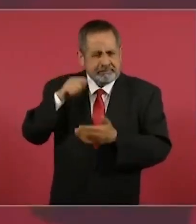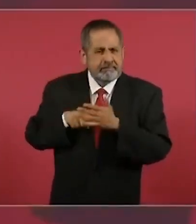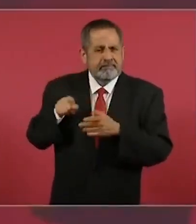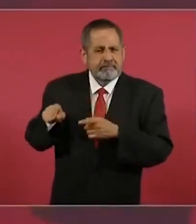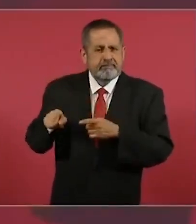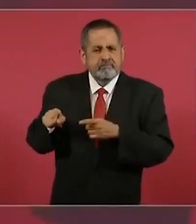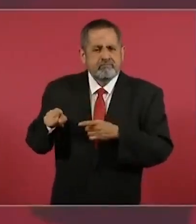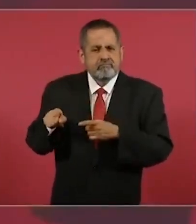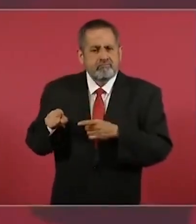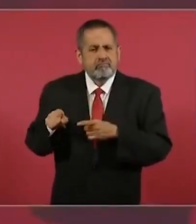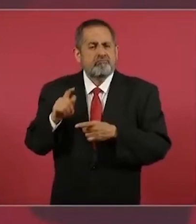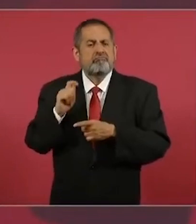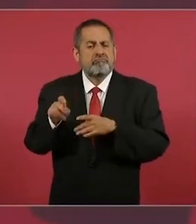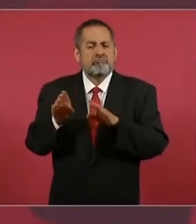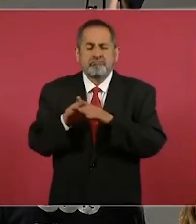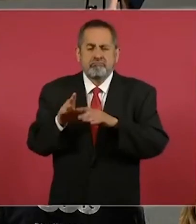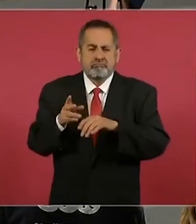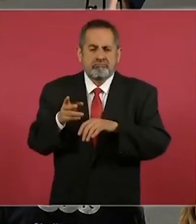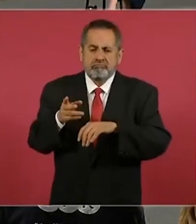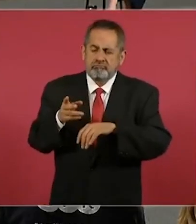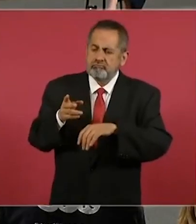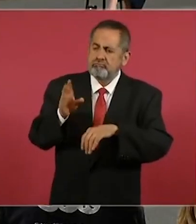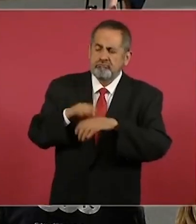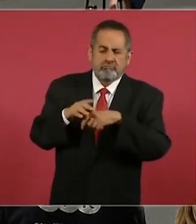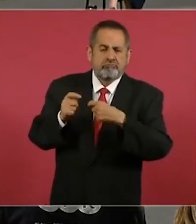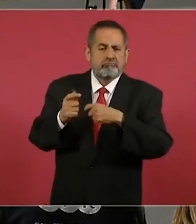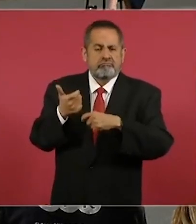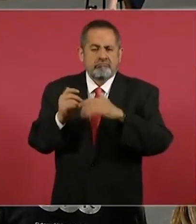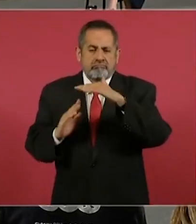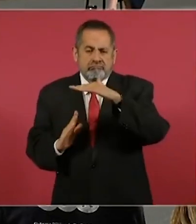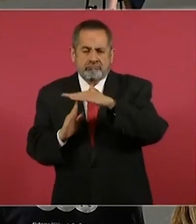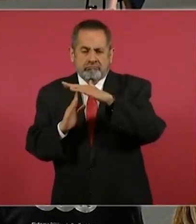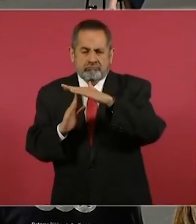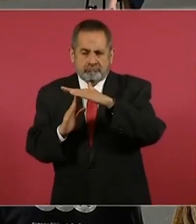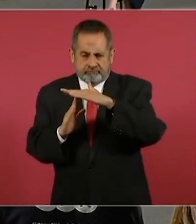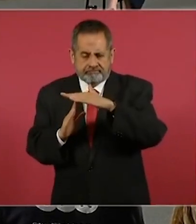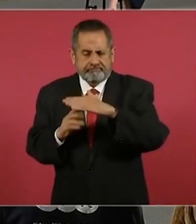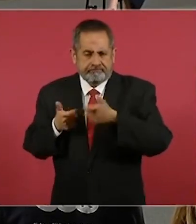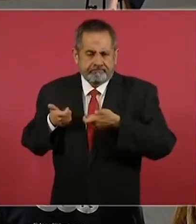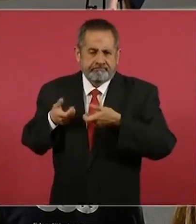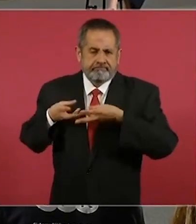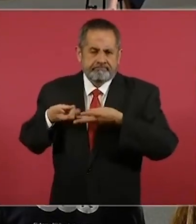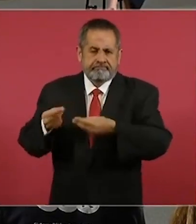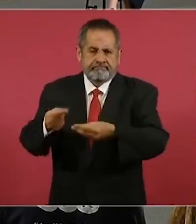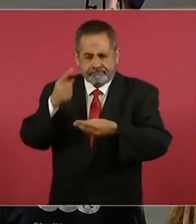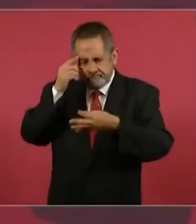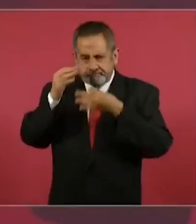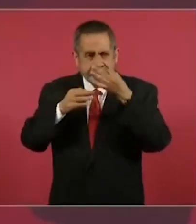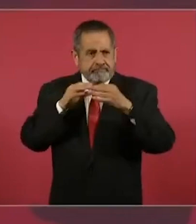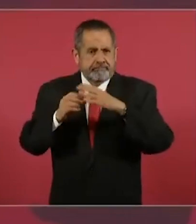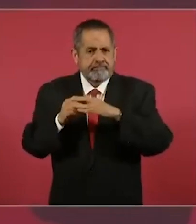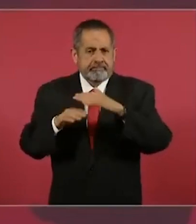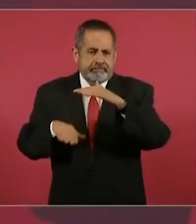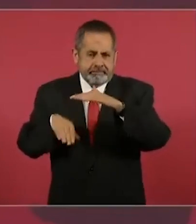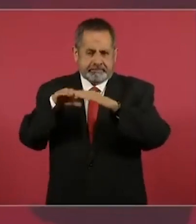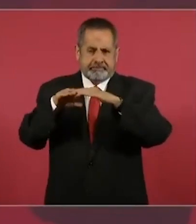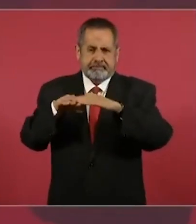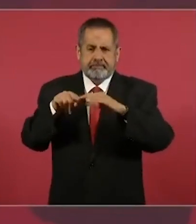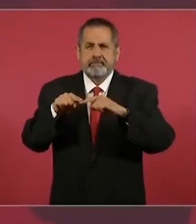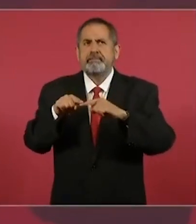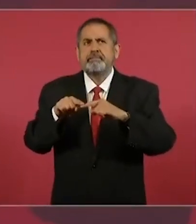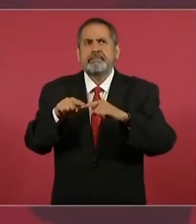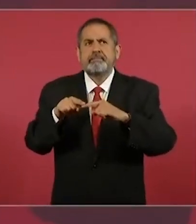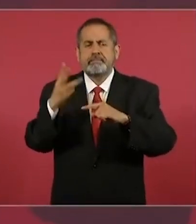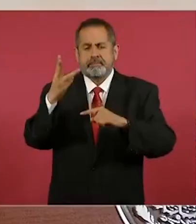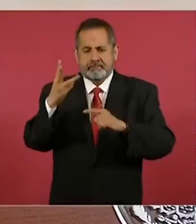al externar su deseo de que la próxima legislatura se integre con una mayoría calificada de integrantes de la Cuarta Transformación, su movimiento político.